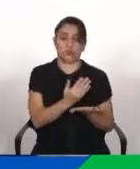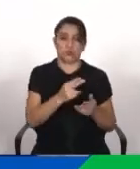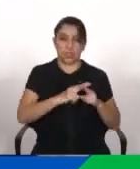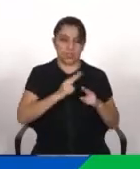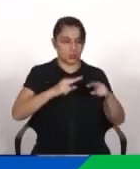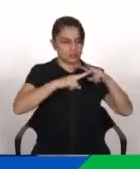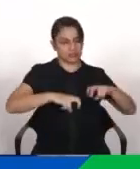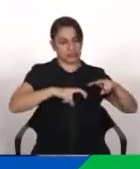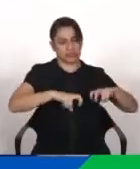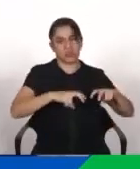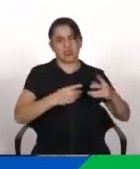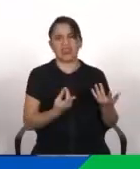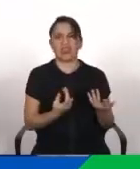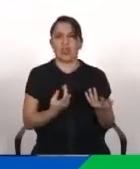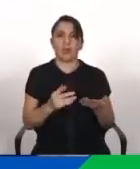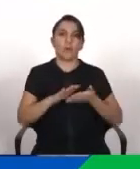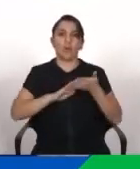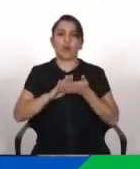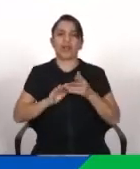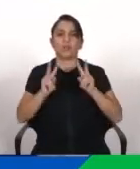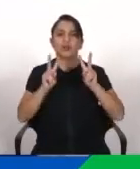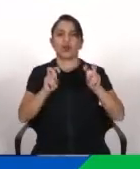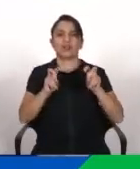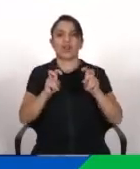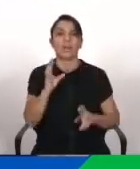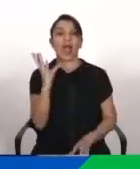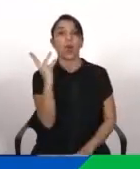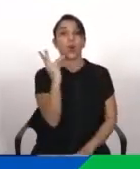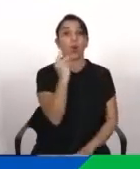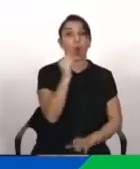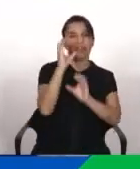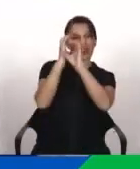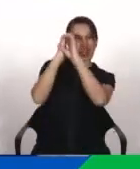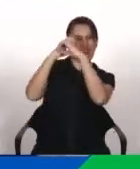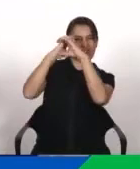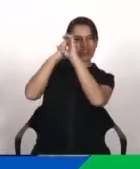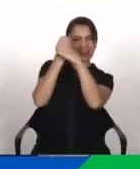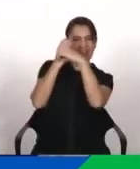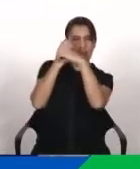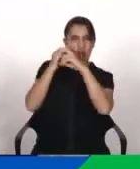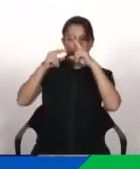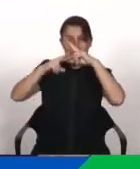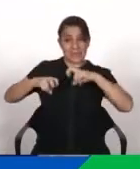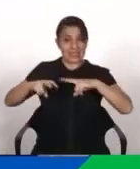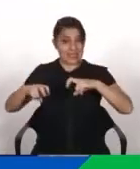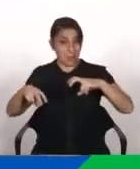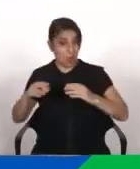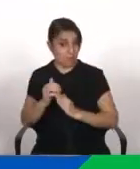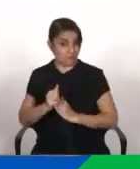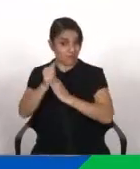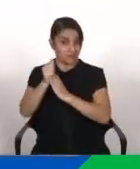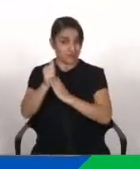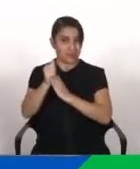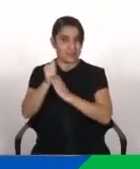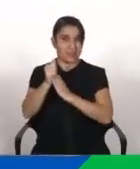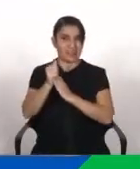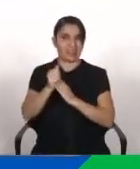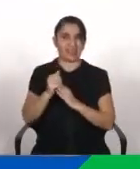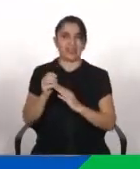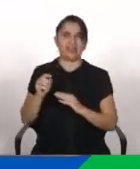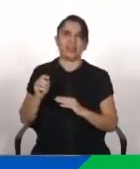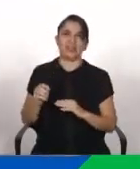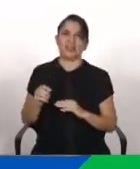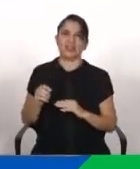la cantidad de astrónomos o astrónomas como investigador principal que recibía tiempo de